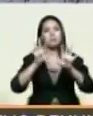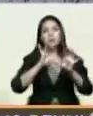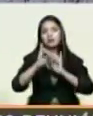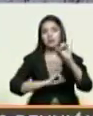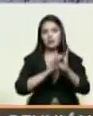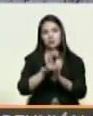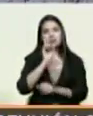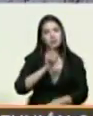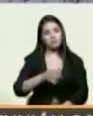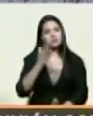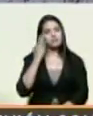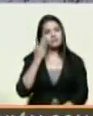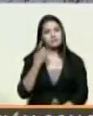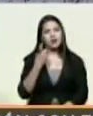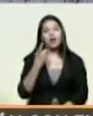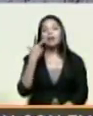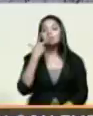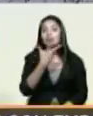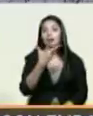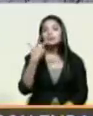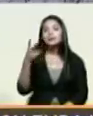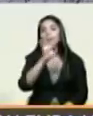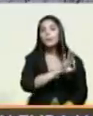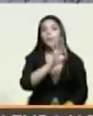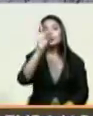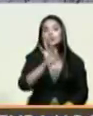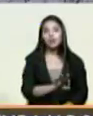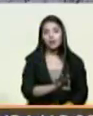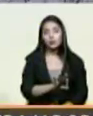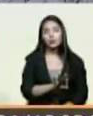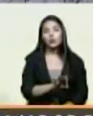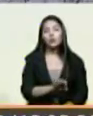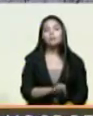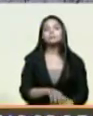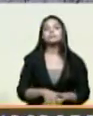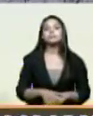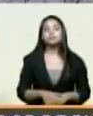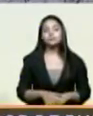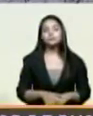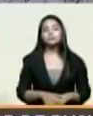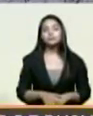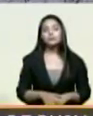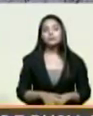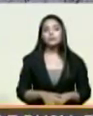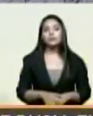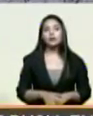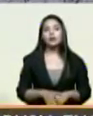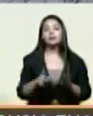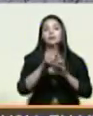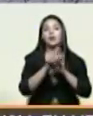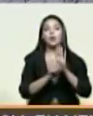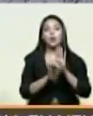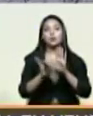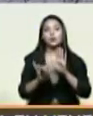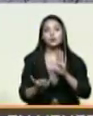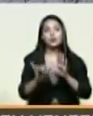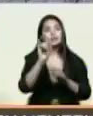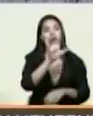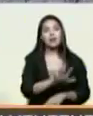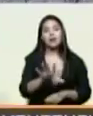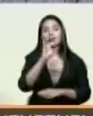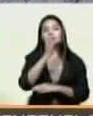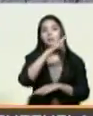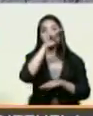también. El 33%, es decir, un tercio de los constituyentes de nuestra